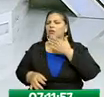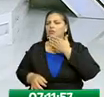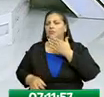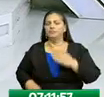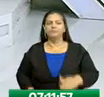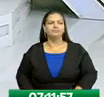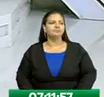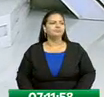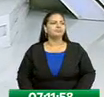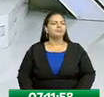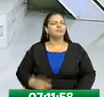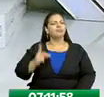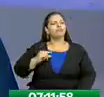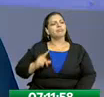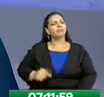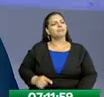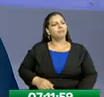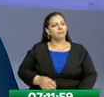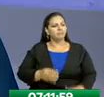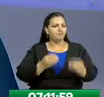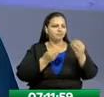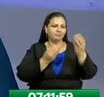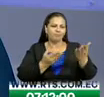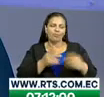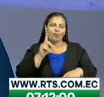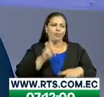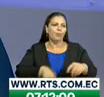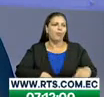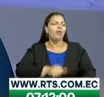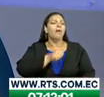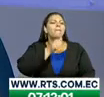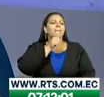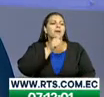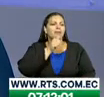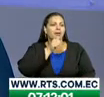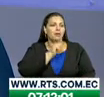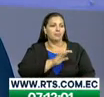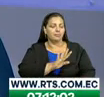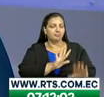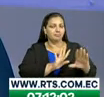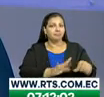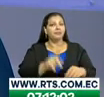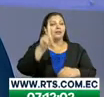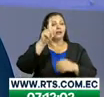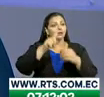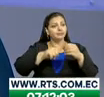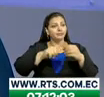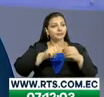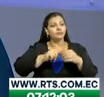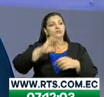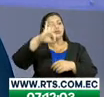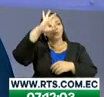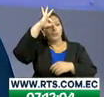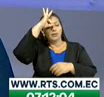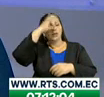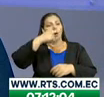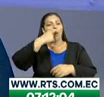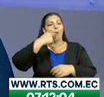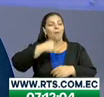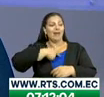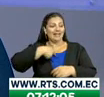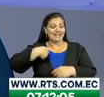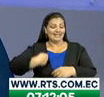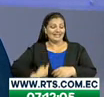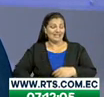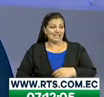estudio, no le podemos dar mayores detalles por aspectos de confidencialidad. Pero actualmente todavía no tenemos